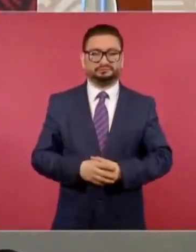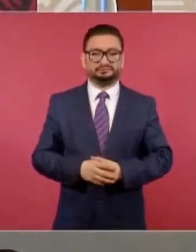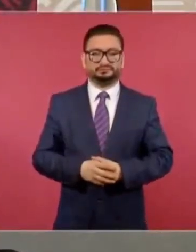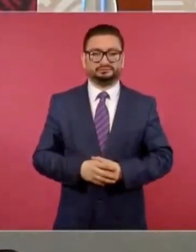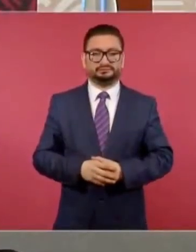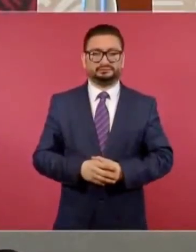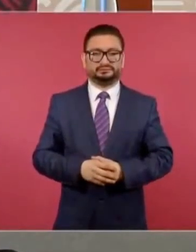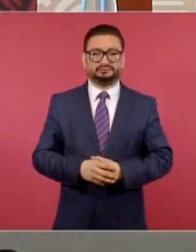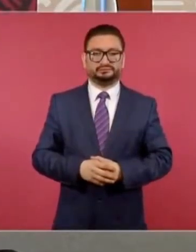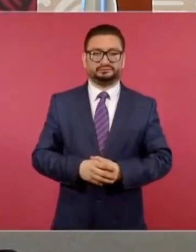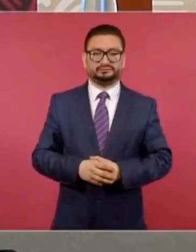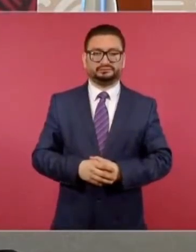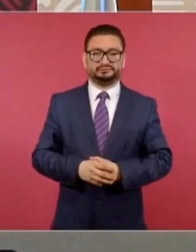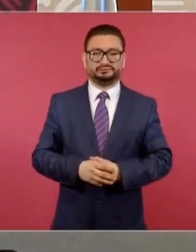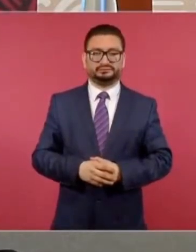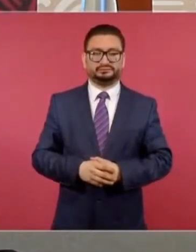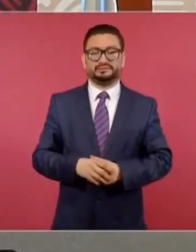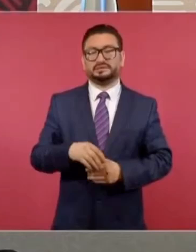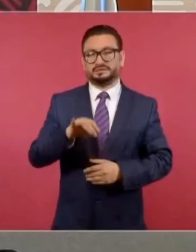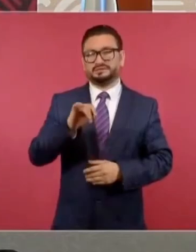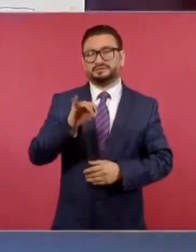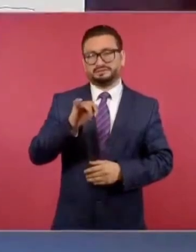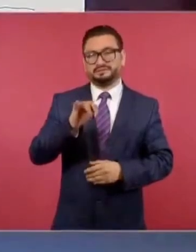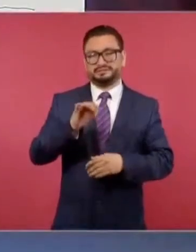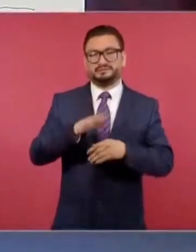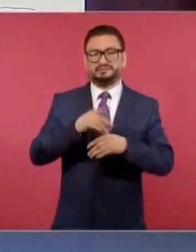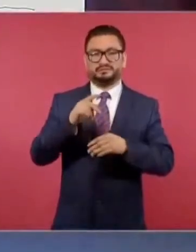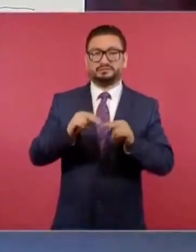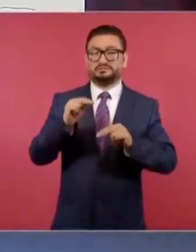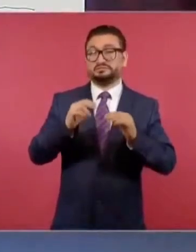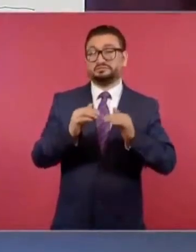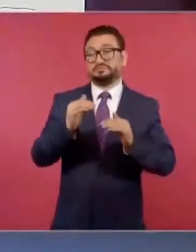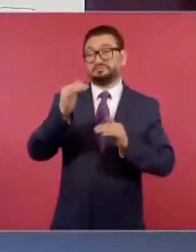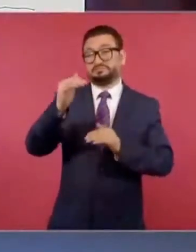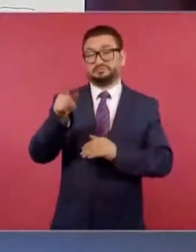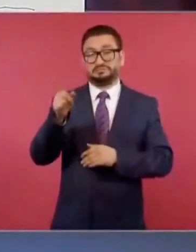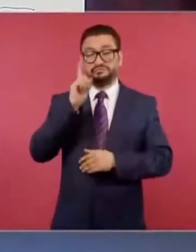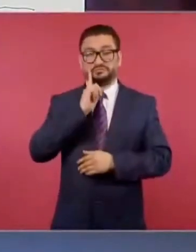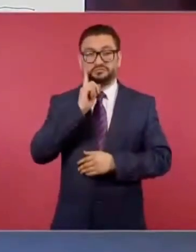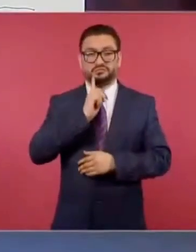Sí, porque sí, la señora iba arriba.